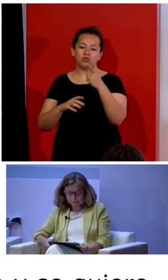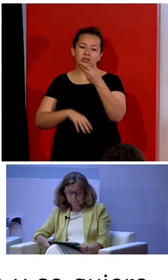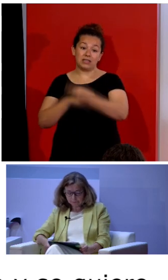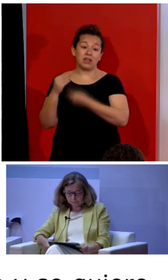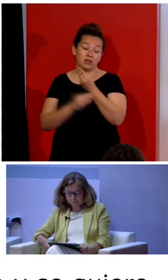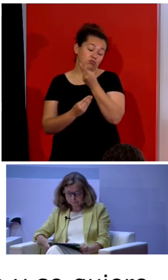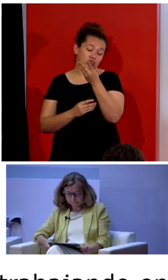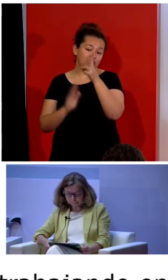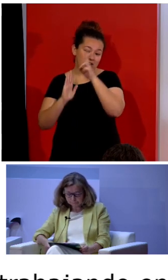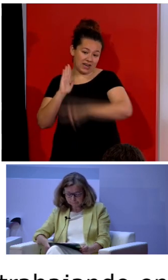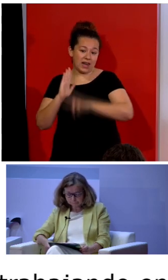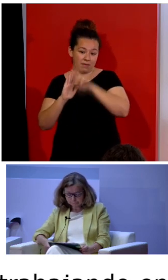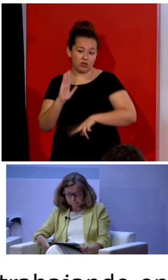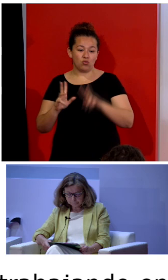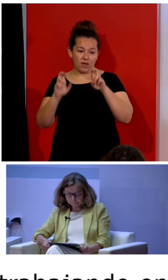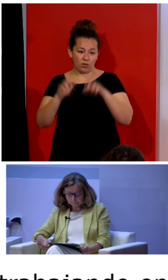un reglamento.